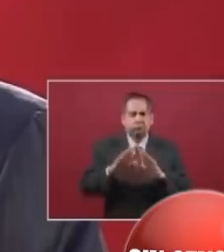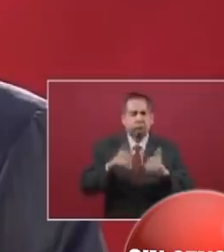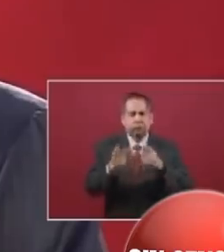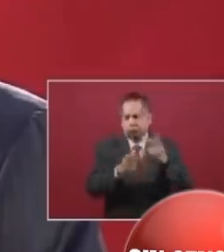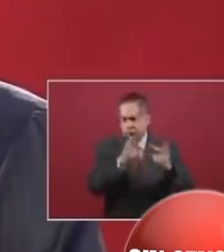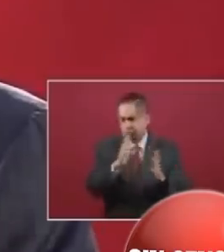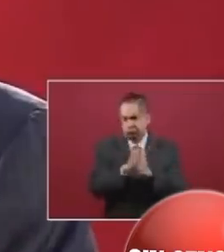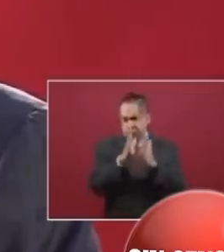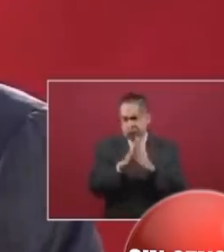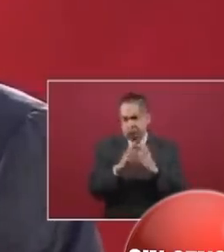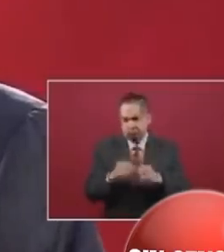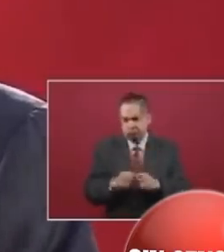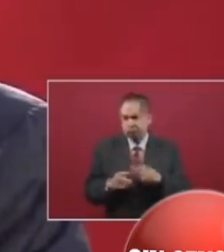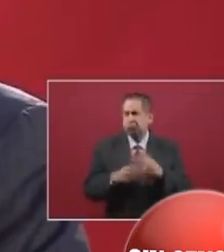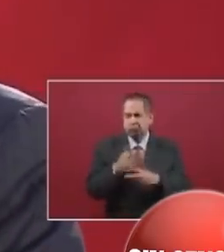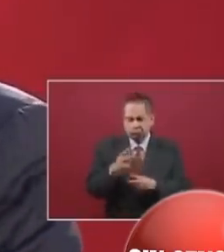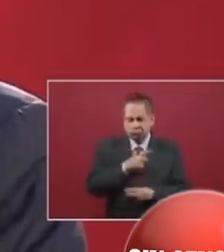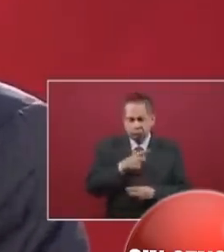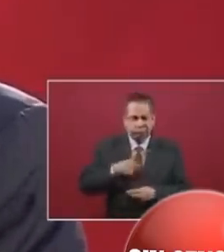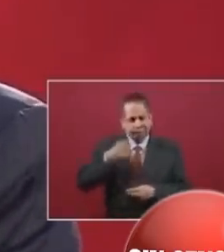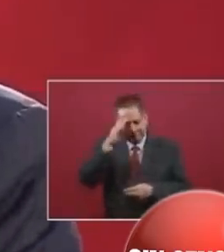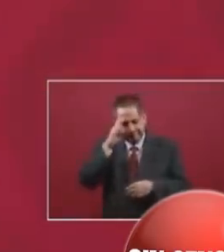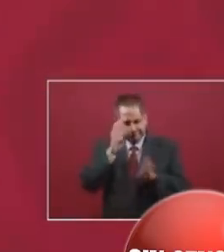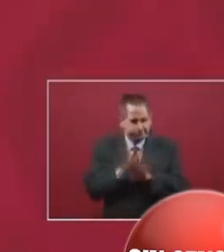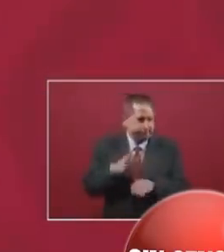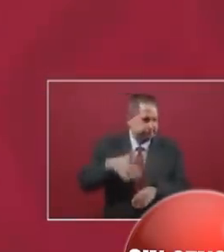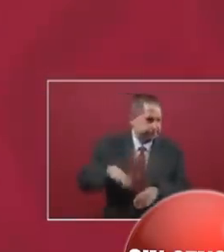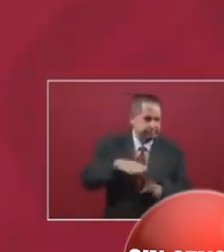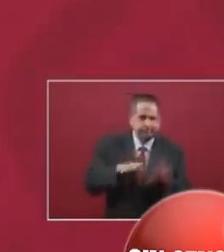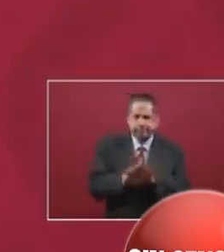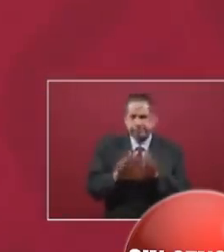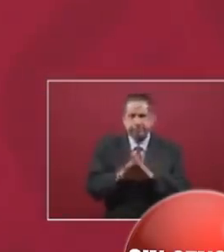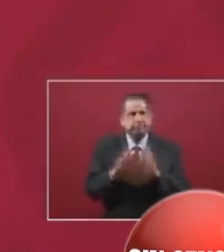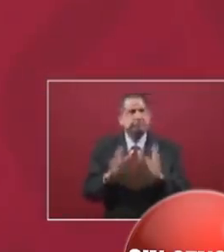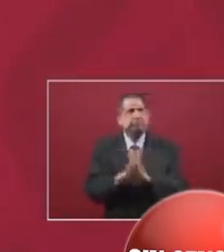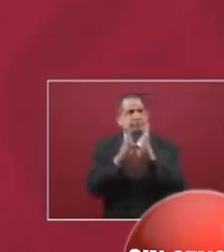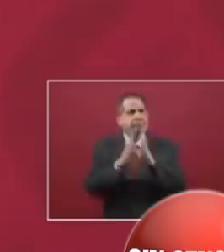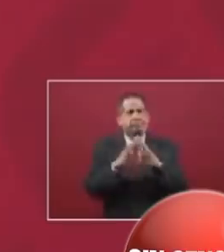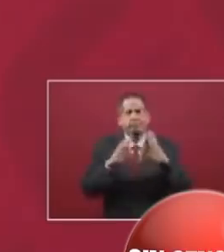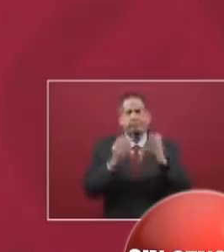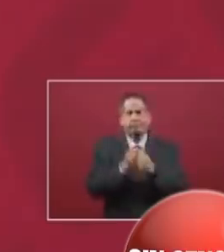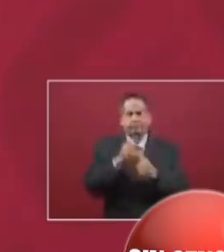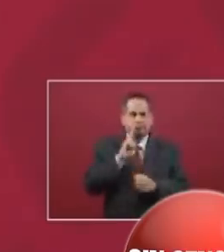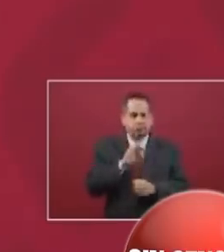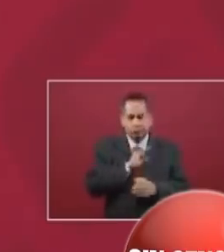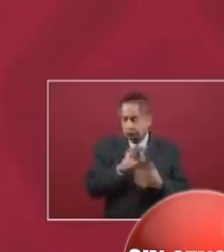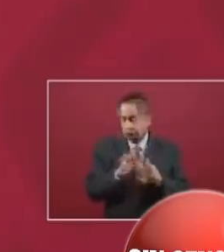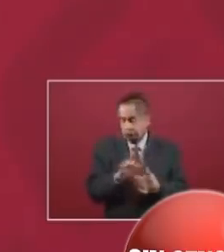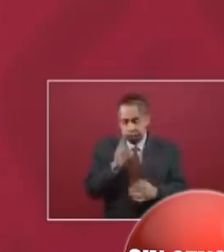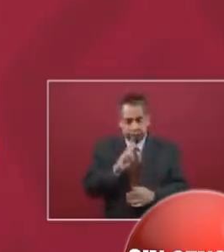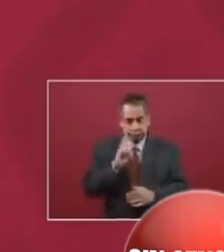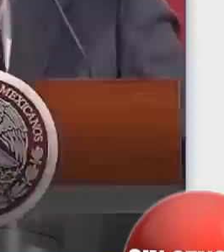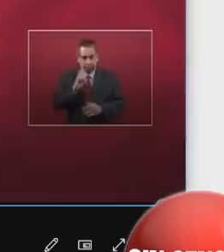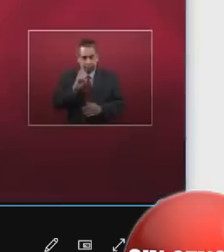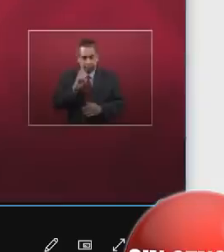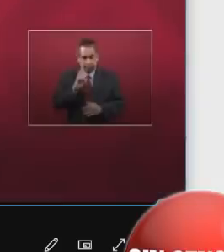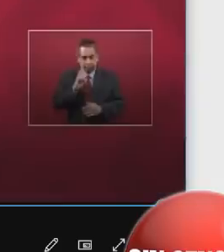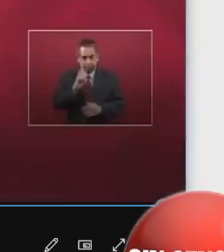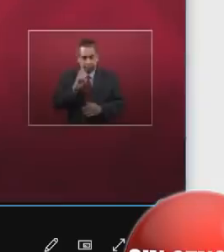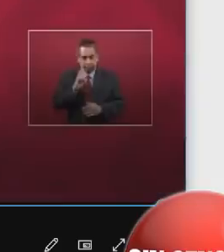participar y van a participar. Vamos a buscar la forma nada más que se pueda hacer esto.